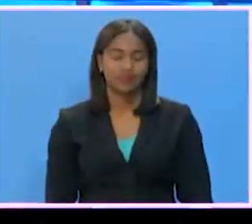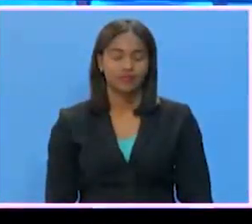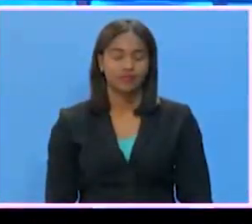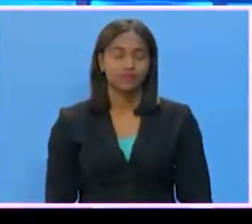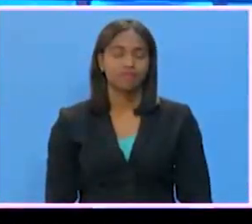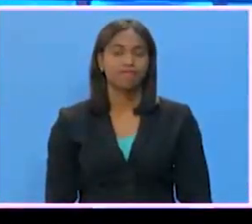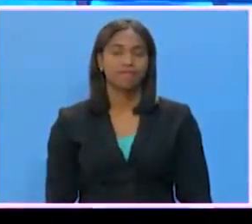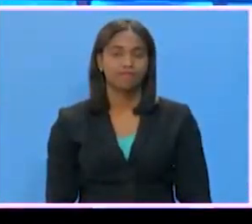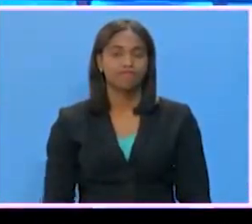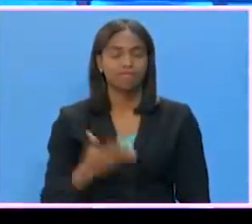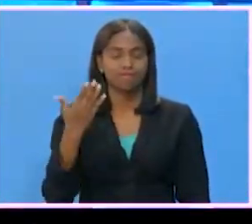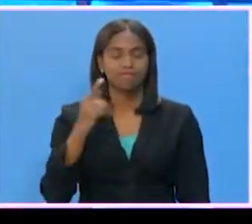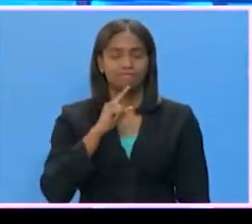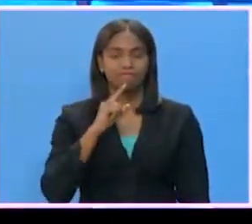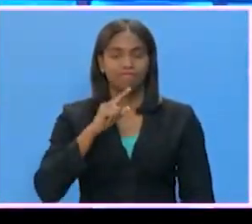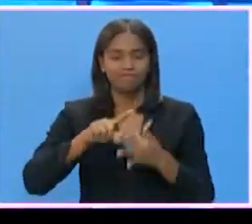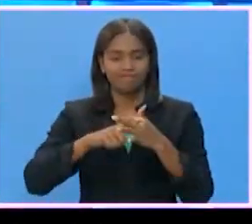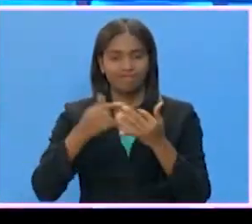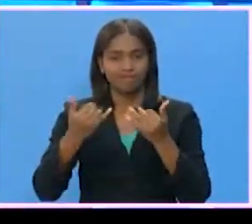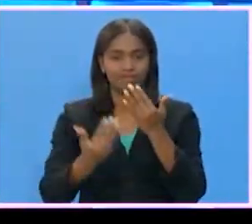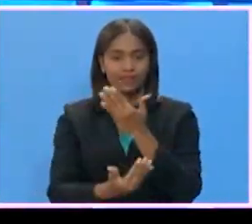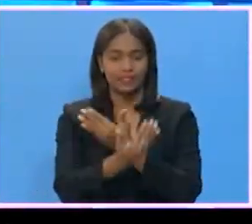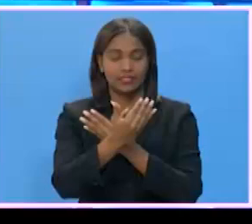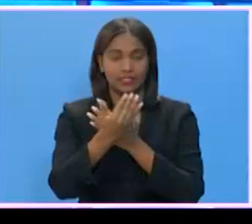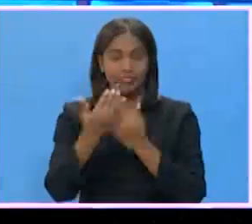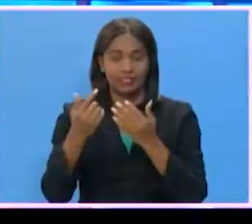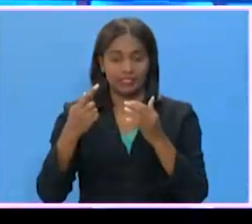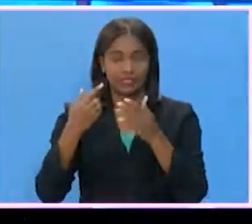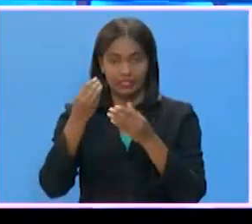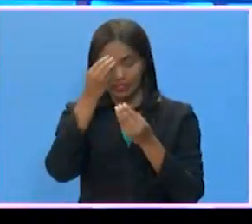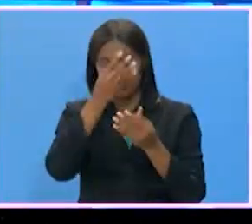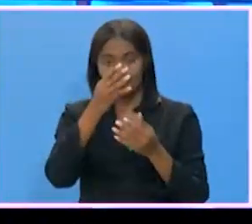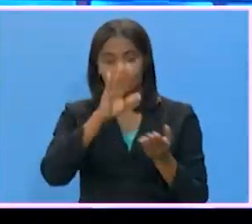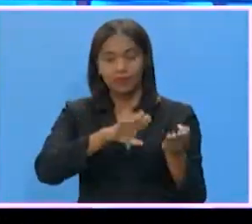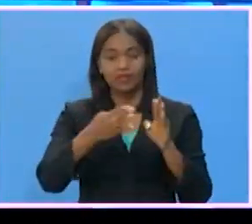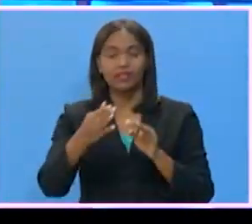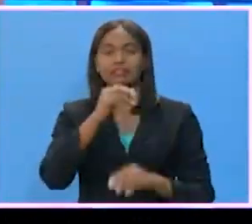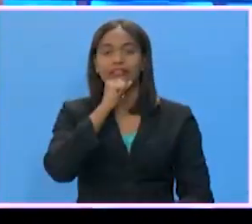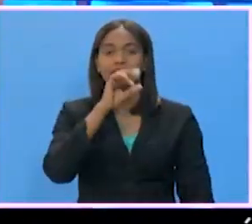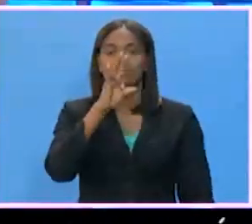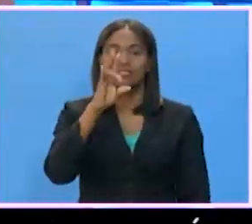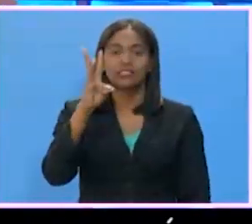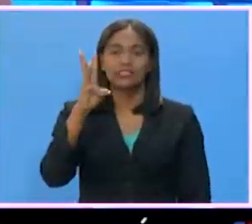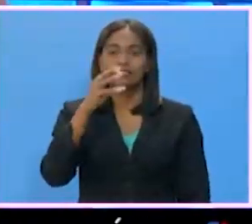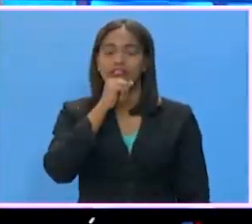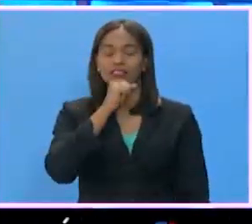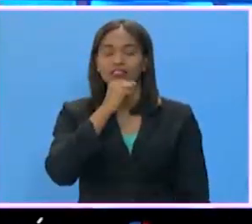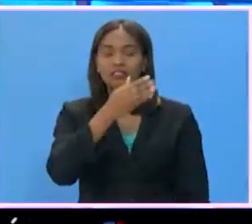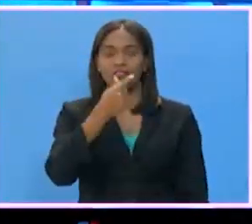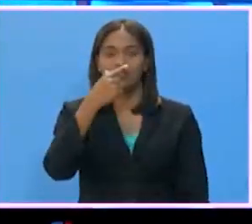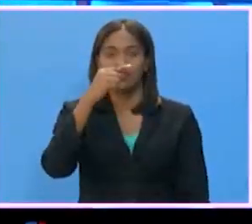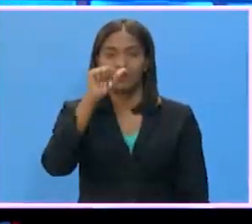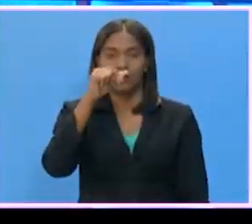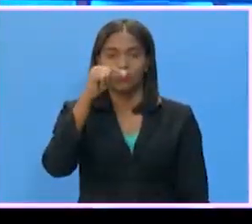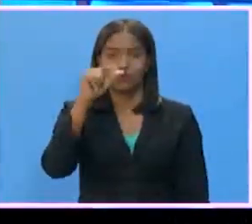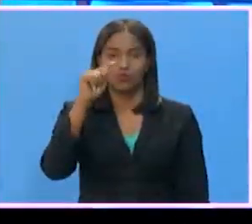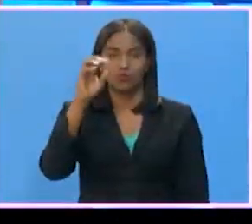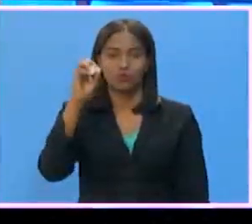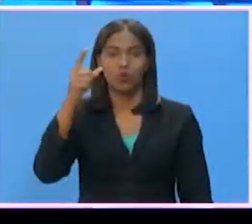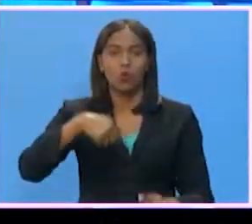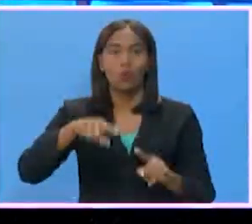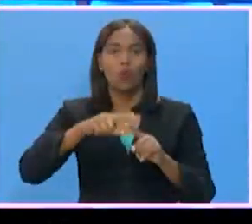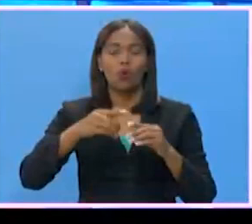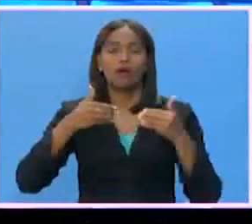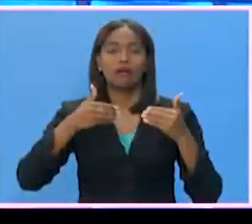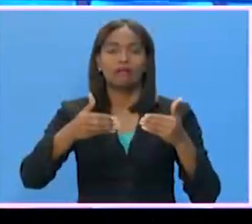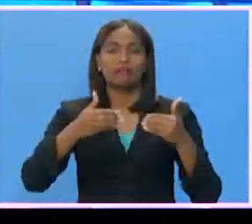Bueno, señores, y como dijimos al inicio de esta emisión, falleció a sus 76 años el veterano productor de televisión Augusto Guerrero mientras era sometido